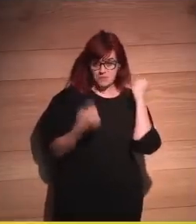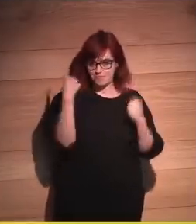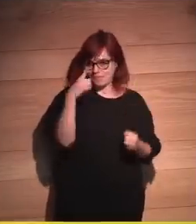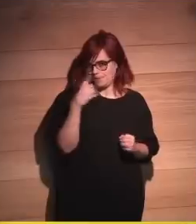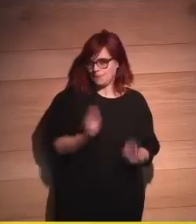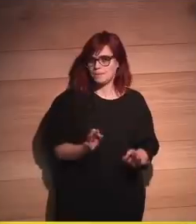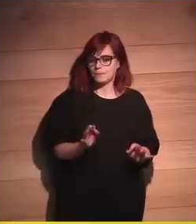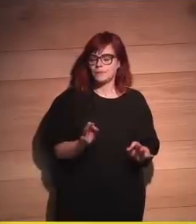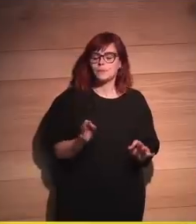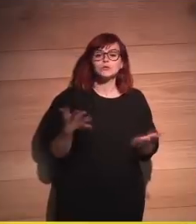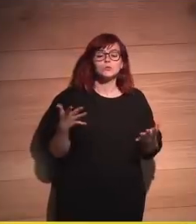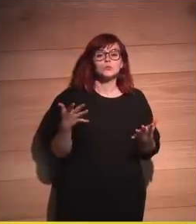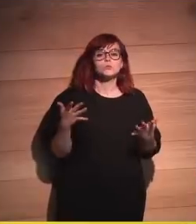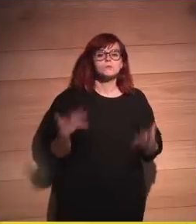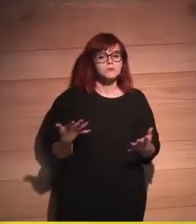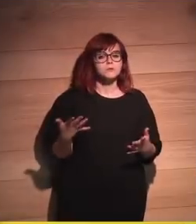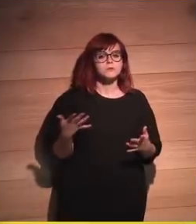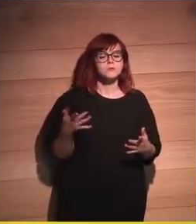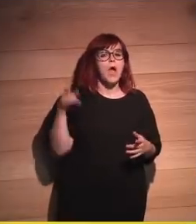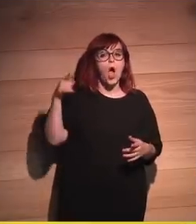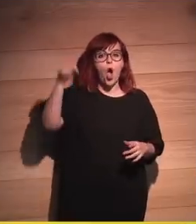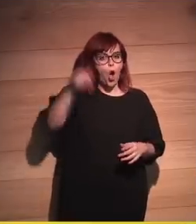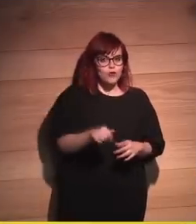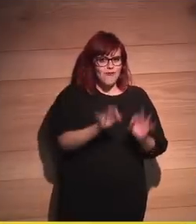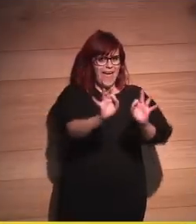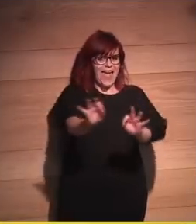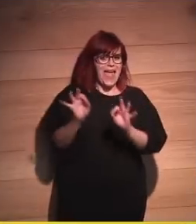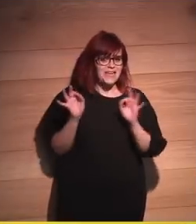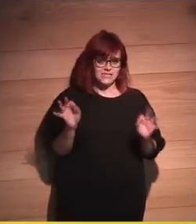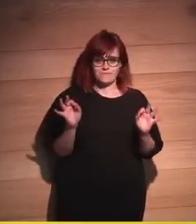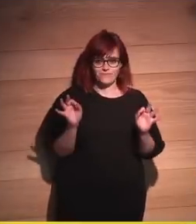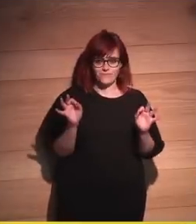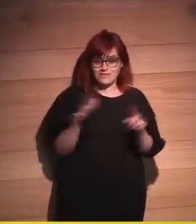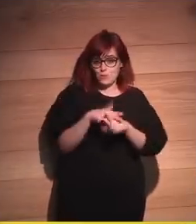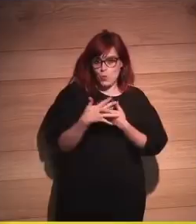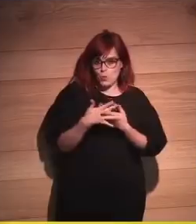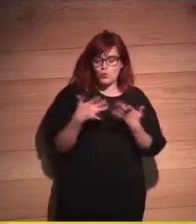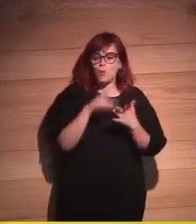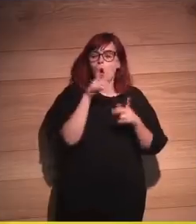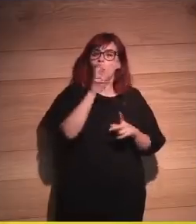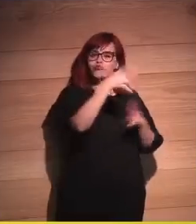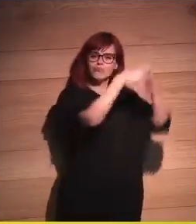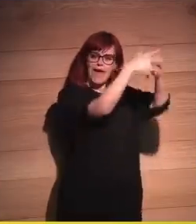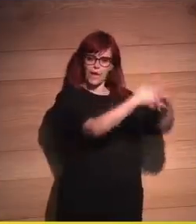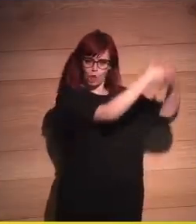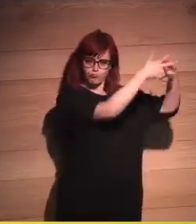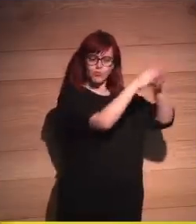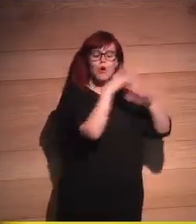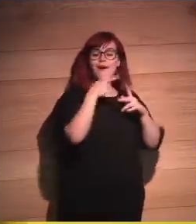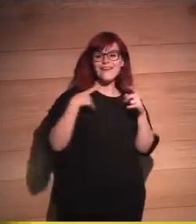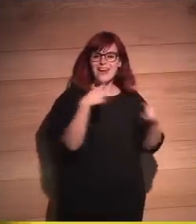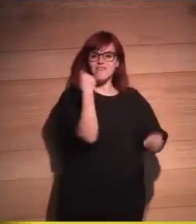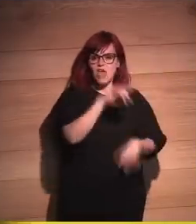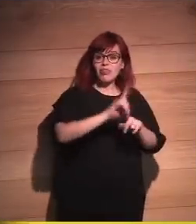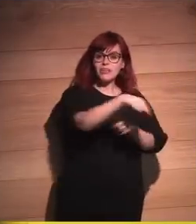este es uno de los hegemones de hoy día. El otro es Estados Unidos. Estados Unidos, al terminar la Guerra